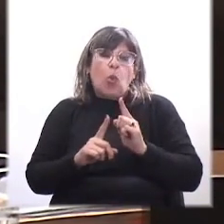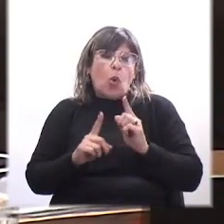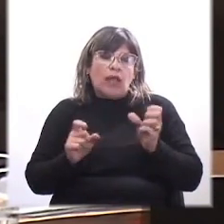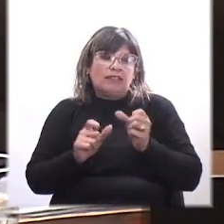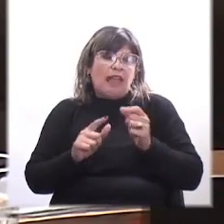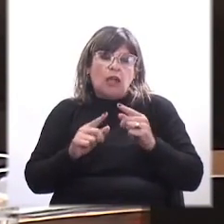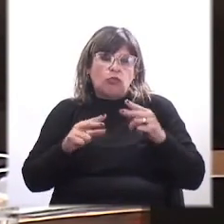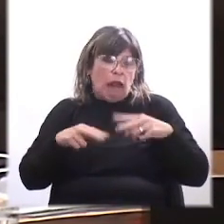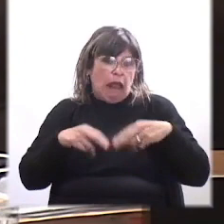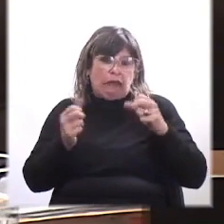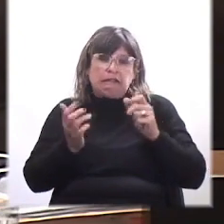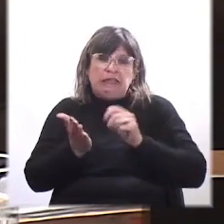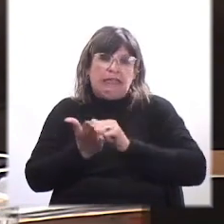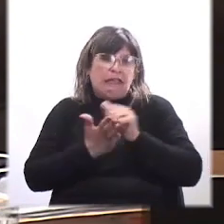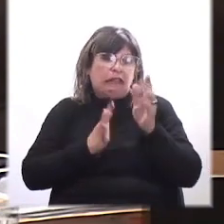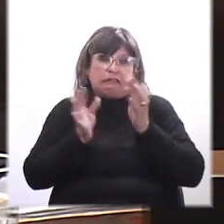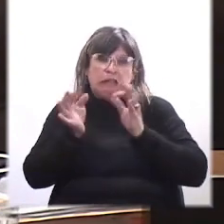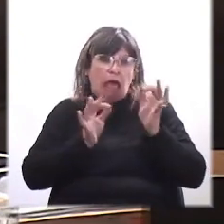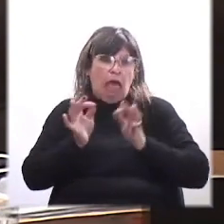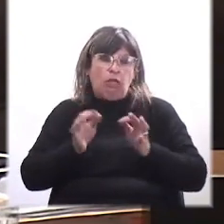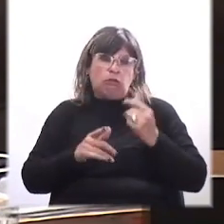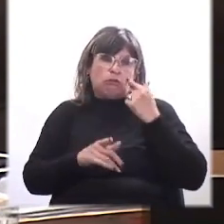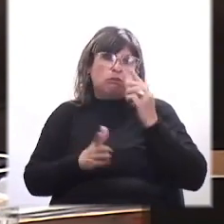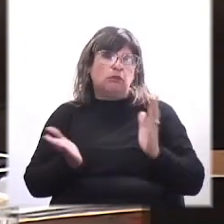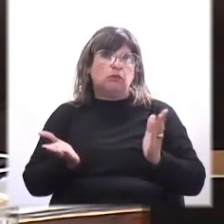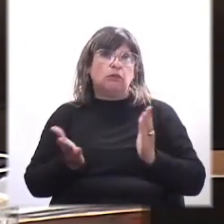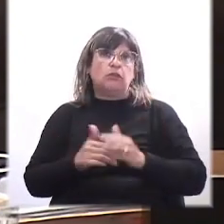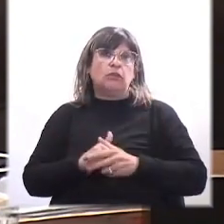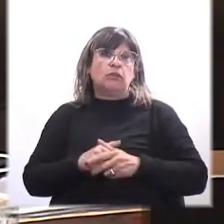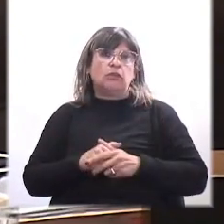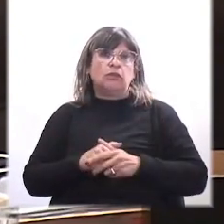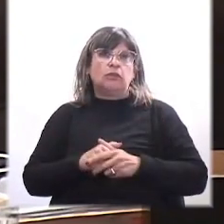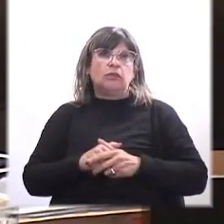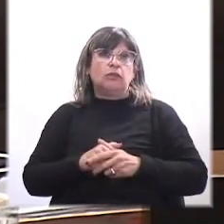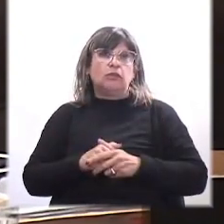detallado de diferentes asunciones.